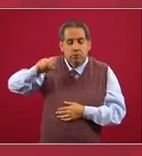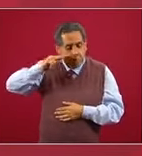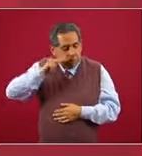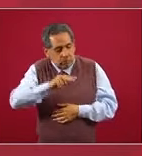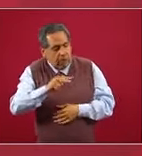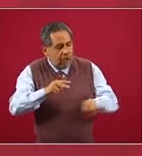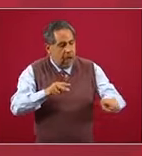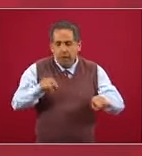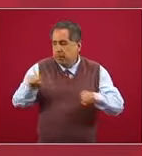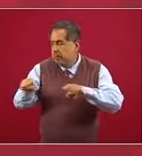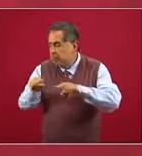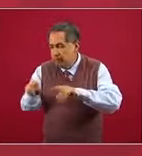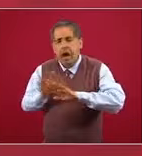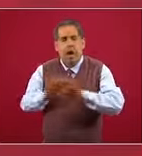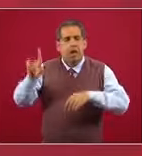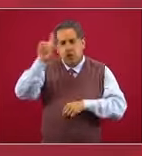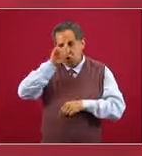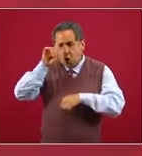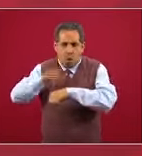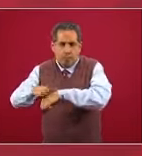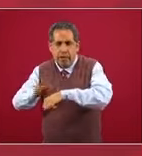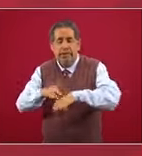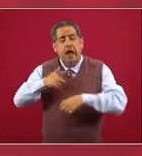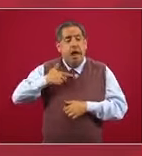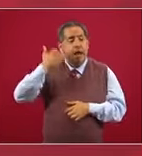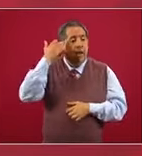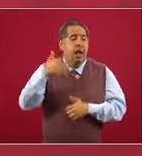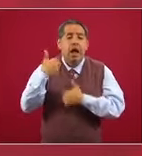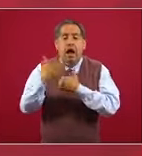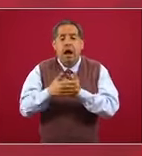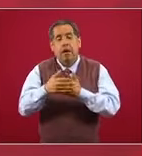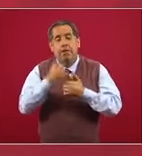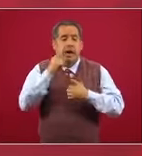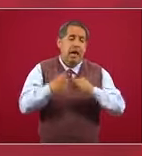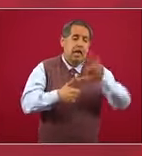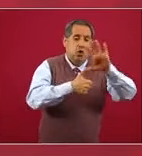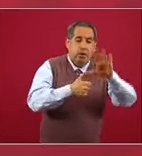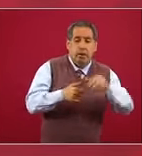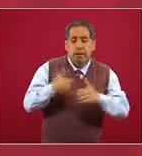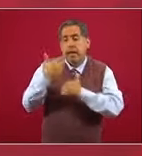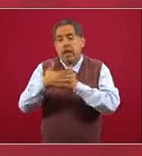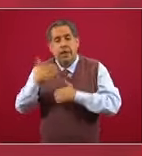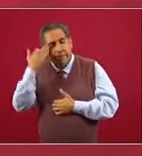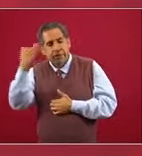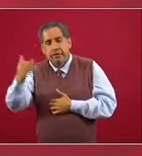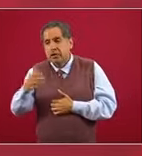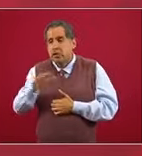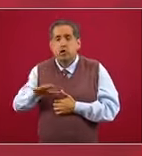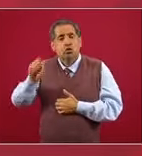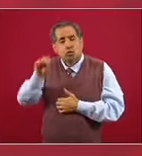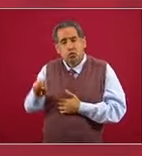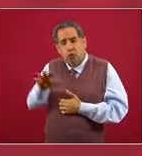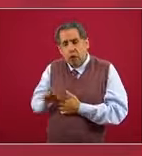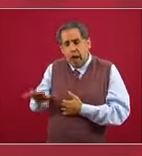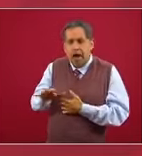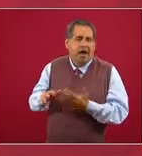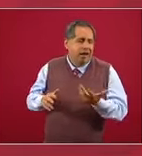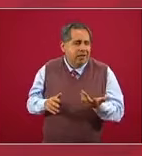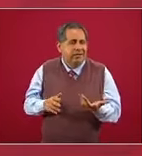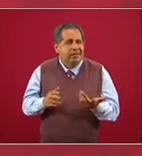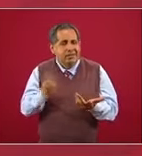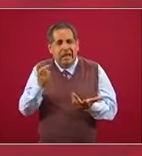Salud recomienda y dice: para la temporada invernal del hemisferio norte, para la temporada invernal del hemisferio sur, esta